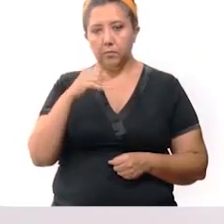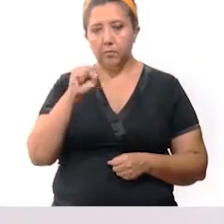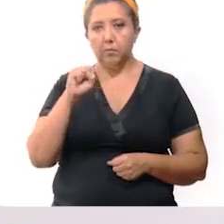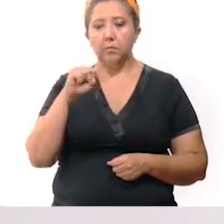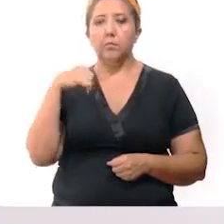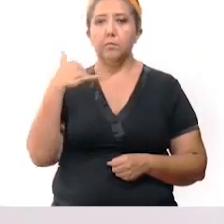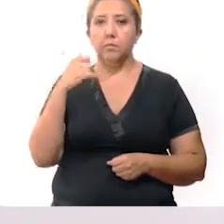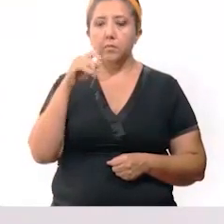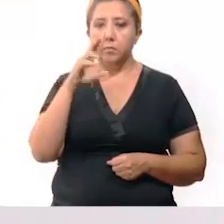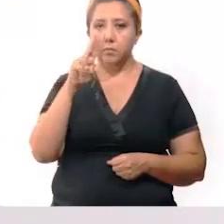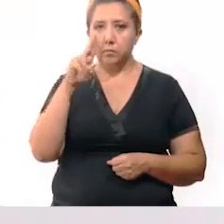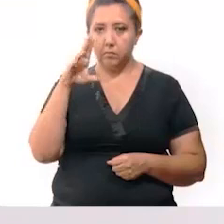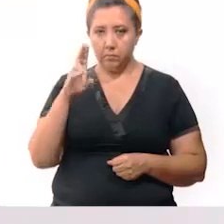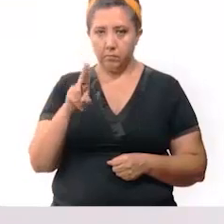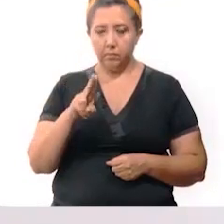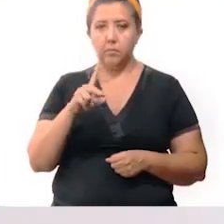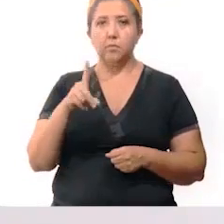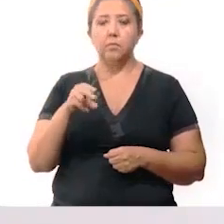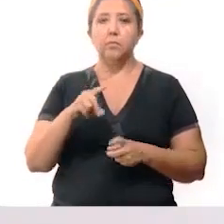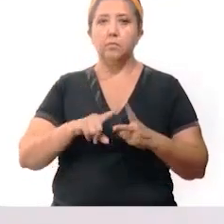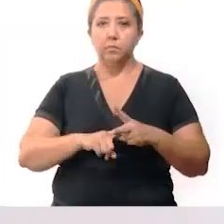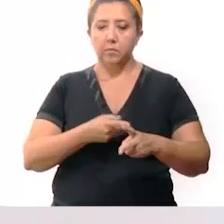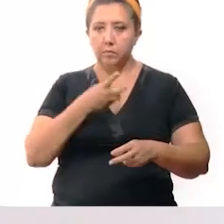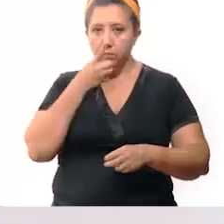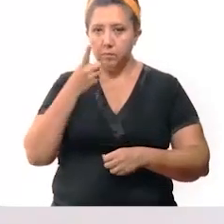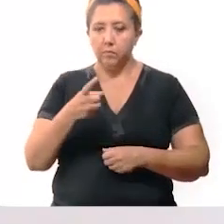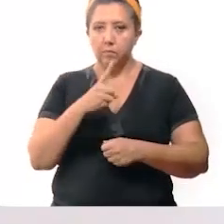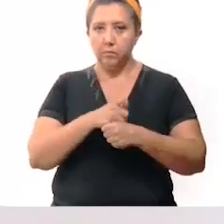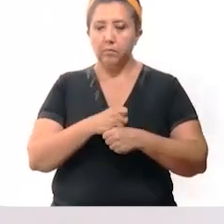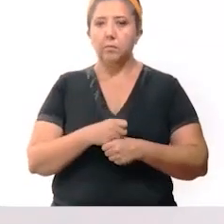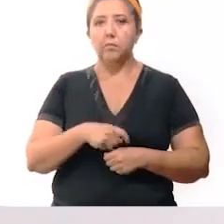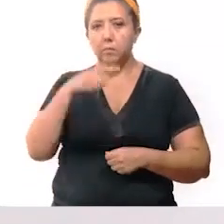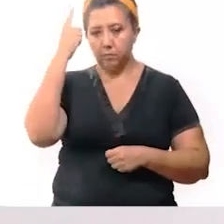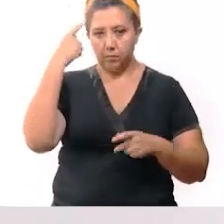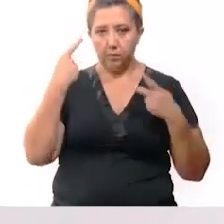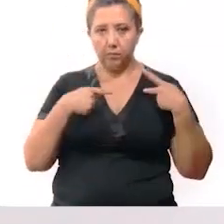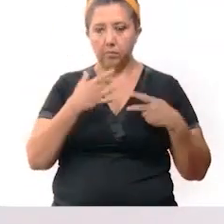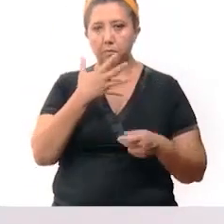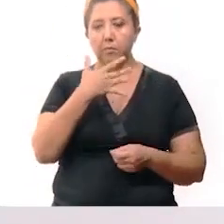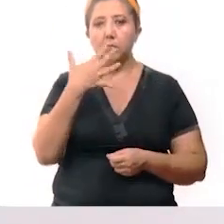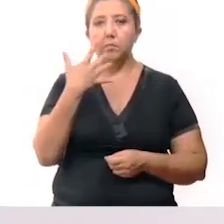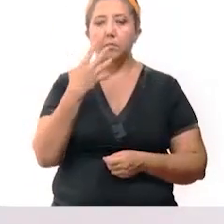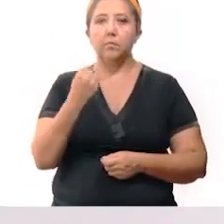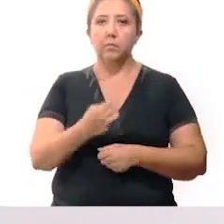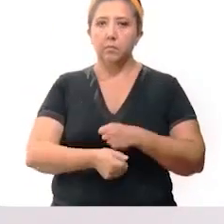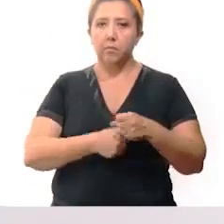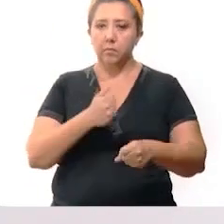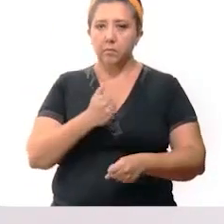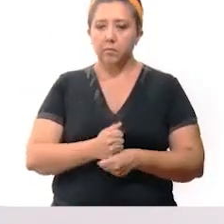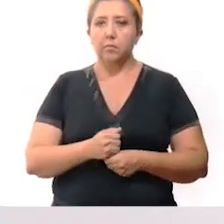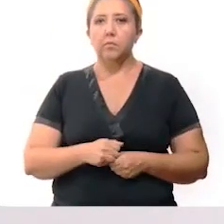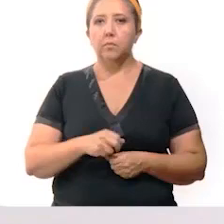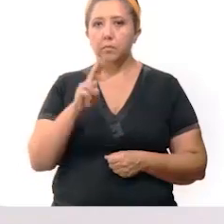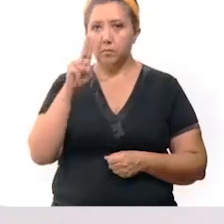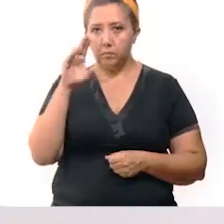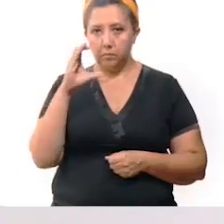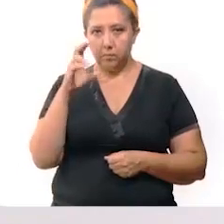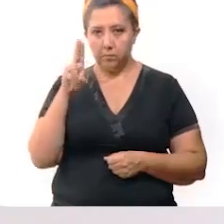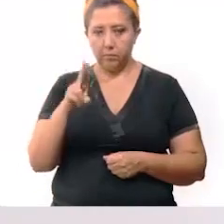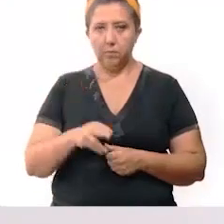Tecantó. También iniciará la aplicación de las primeras dosis para personas de 50 a 59 años en